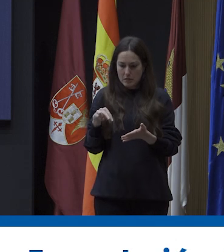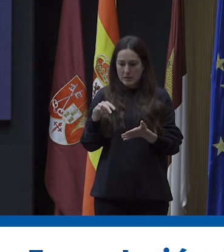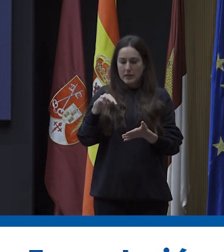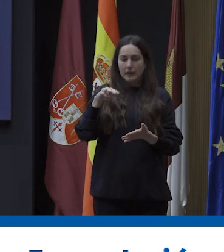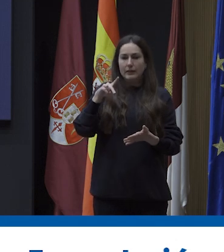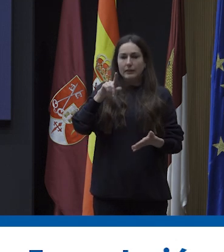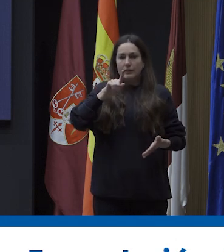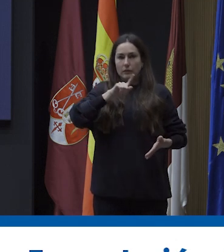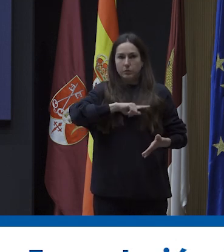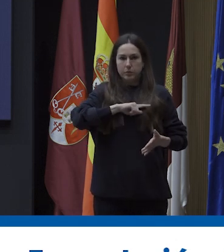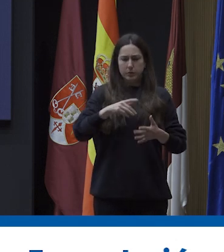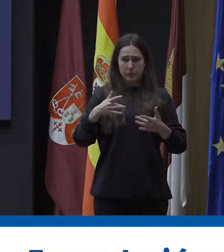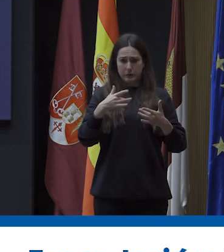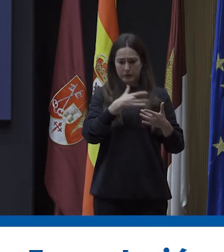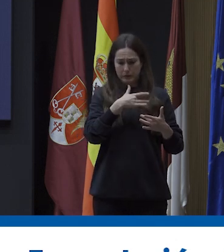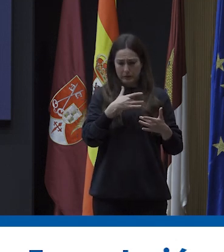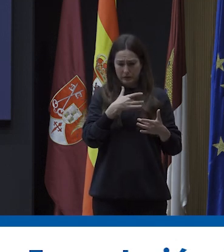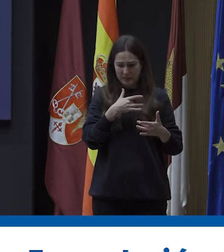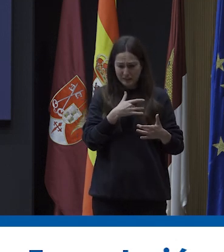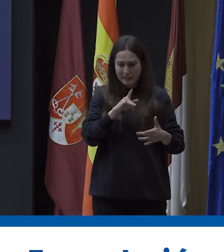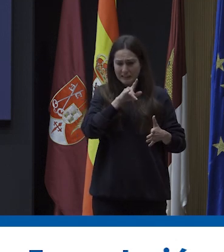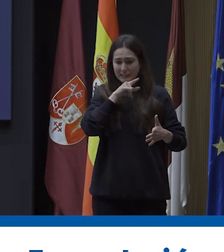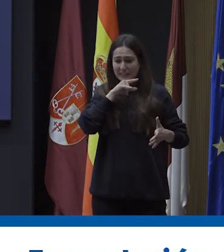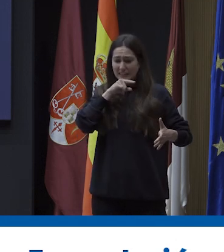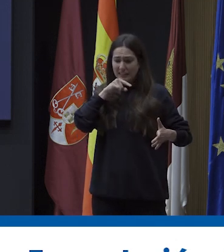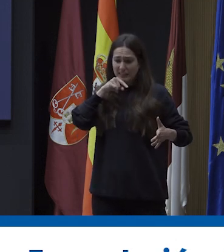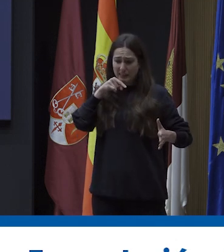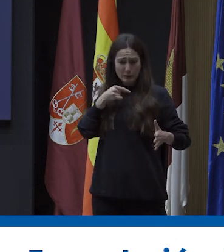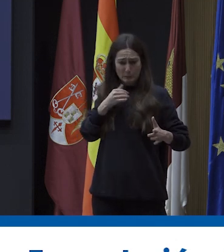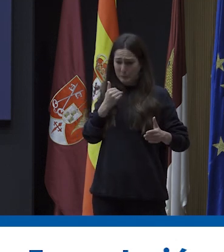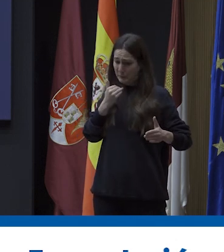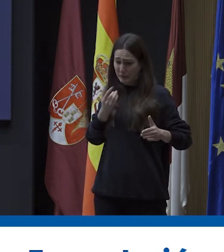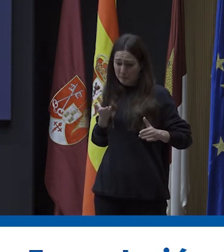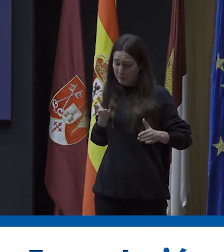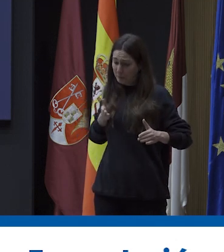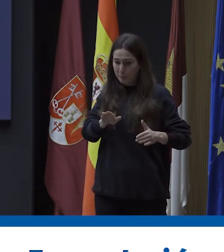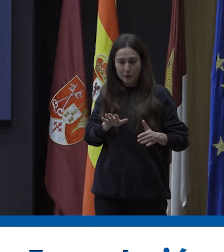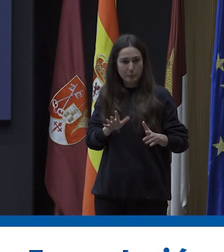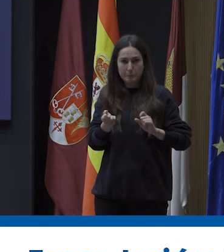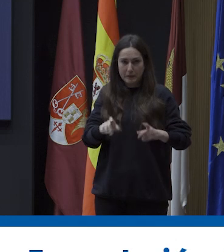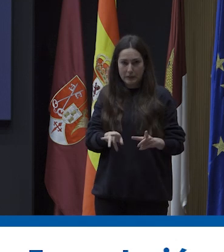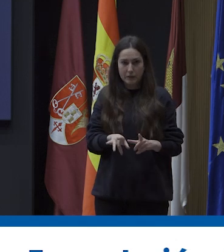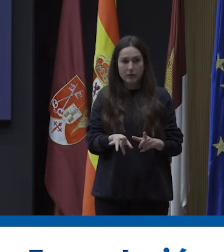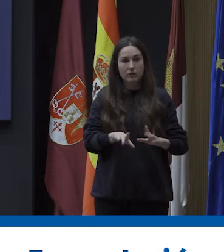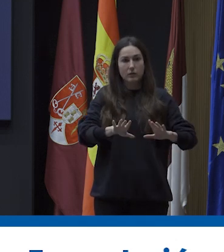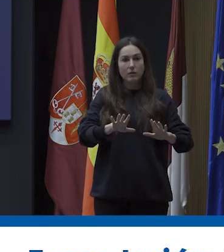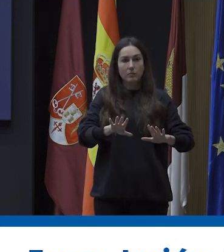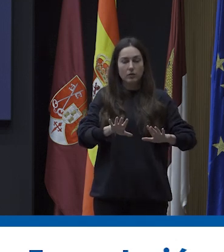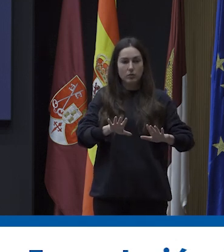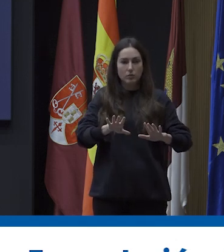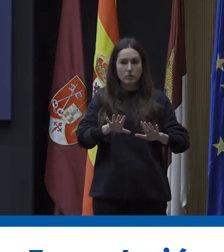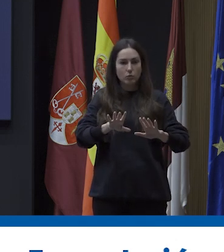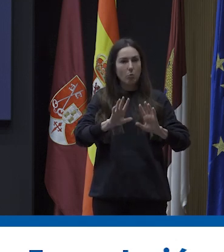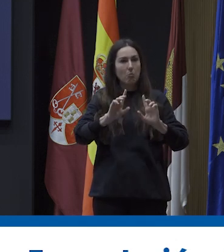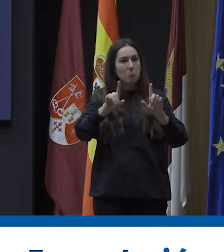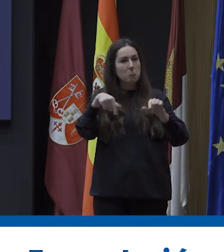desagradable sensación en el pecho que parece como si fuera a extinguir la vida si se incrementase o continuase. Pero en el momento que permanecen